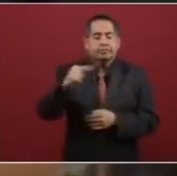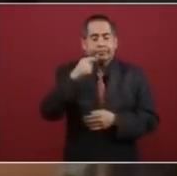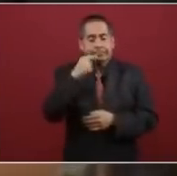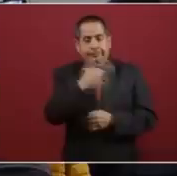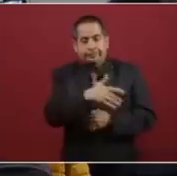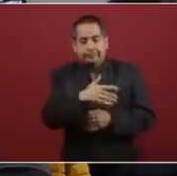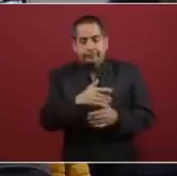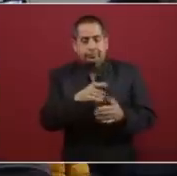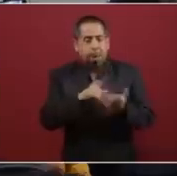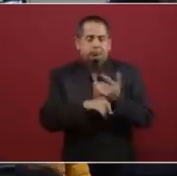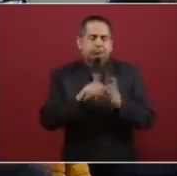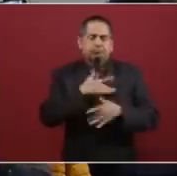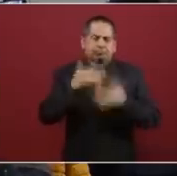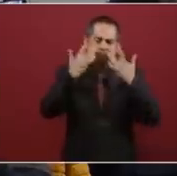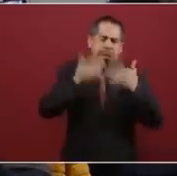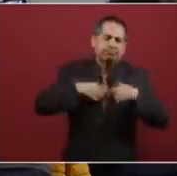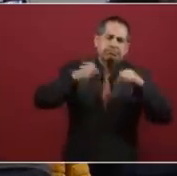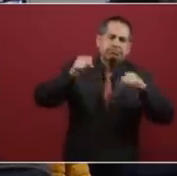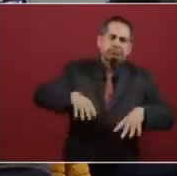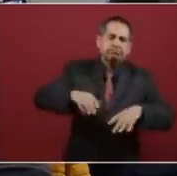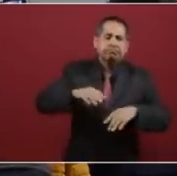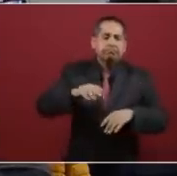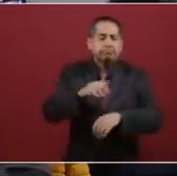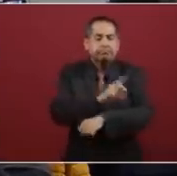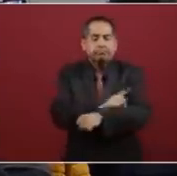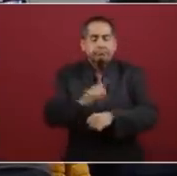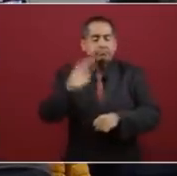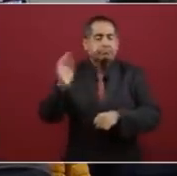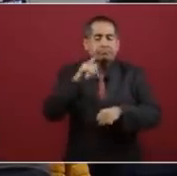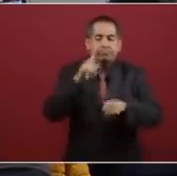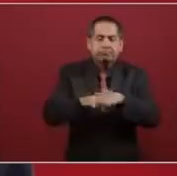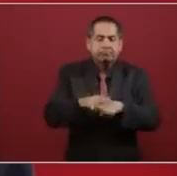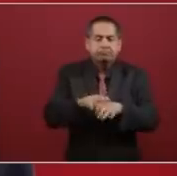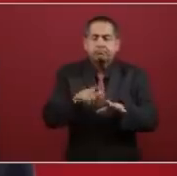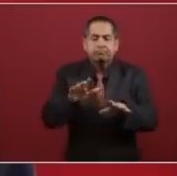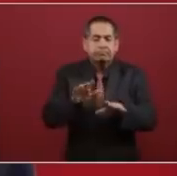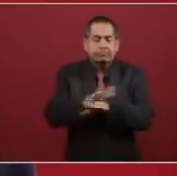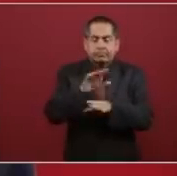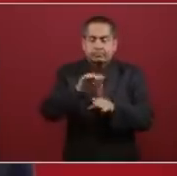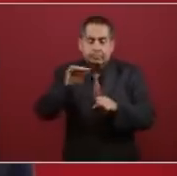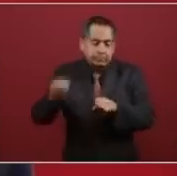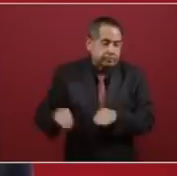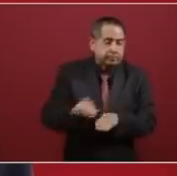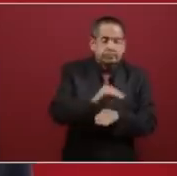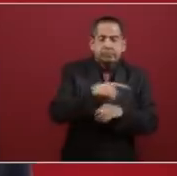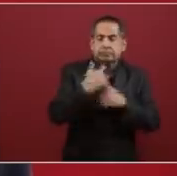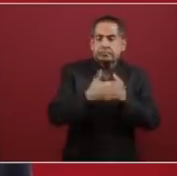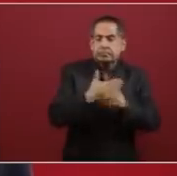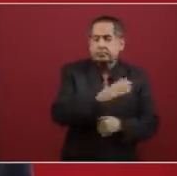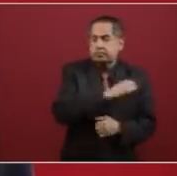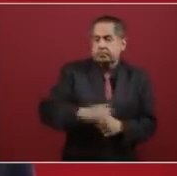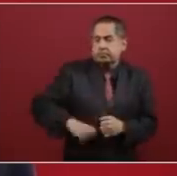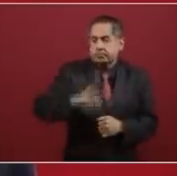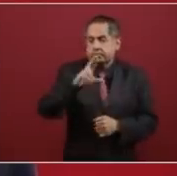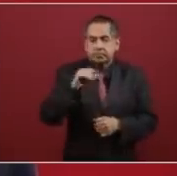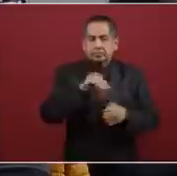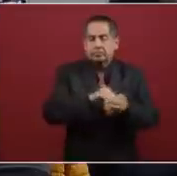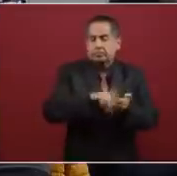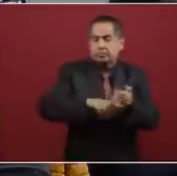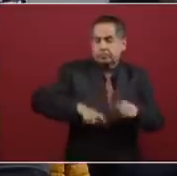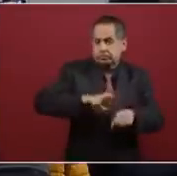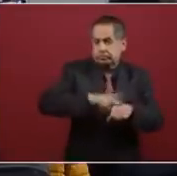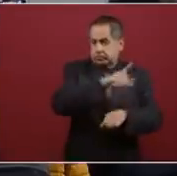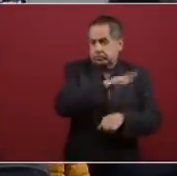su cargo como delegado federal para buscar la candidatura por Morena en Baja California. La